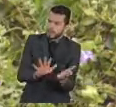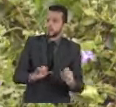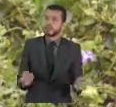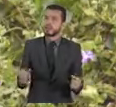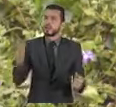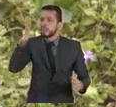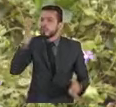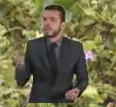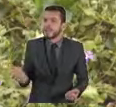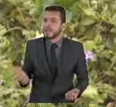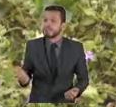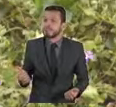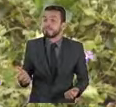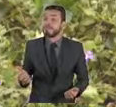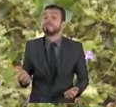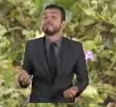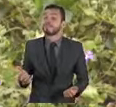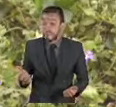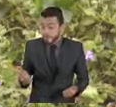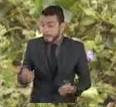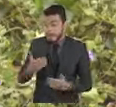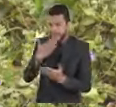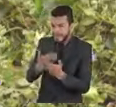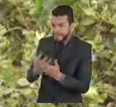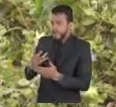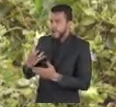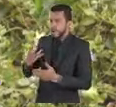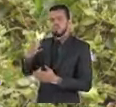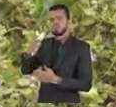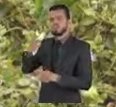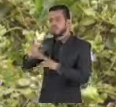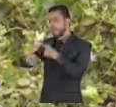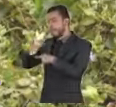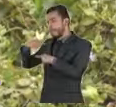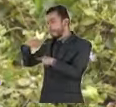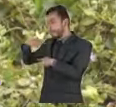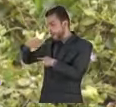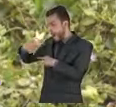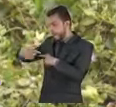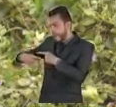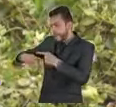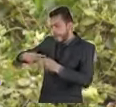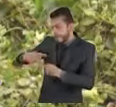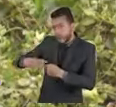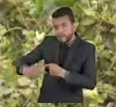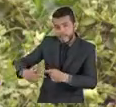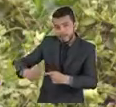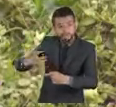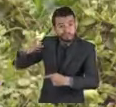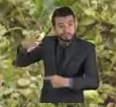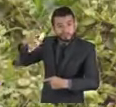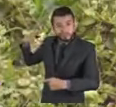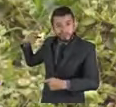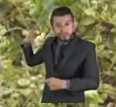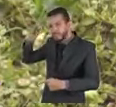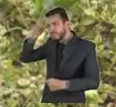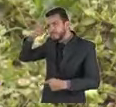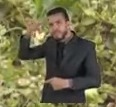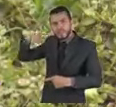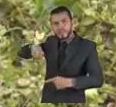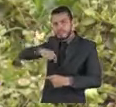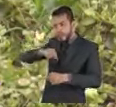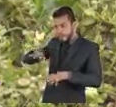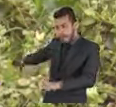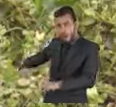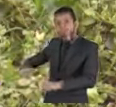por la herencia colonial, institucional que nos dejó, que tiene efectos tan de largo plazo que aún hoy